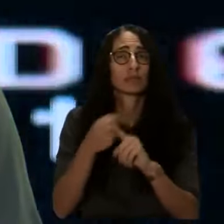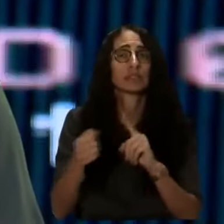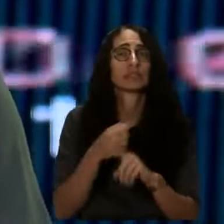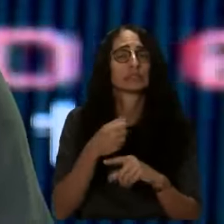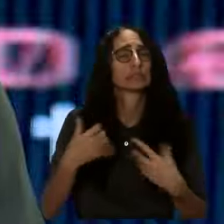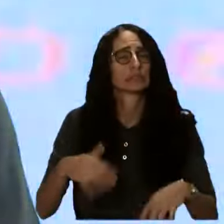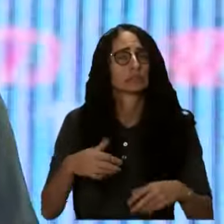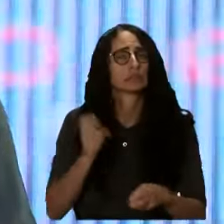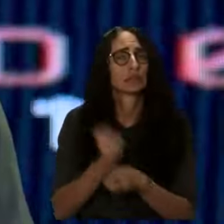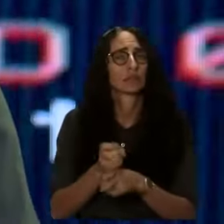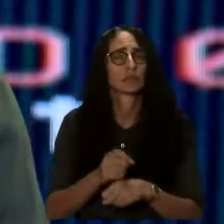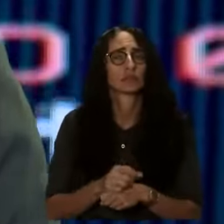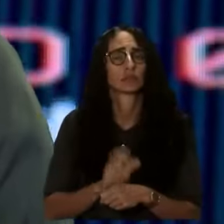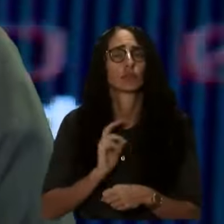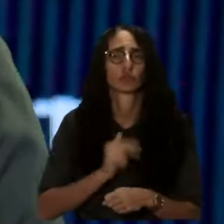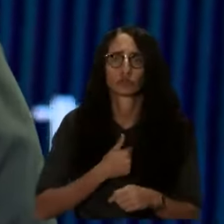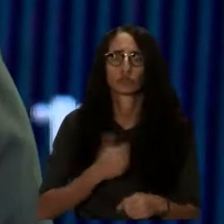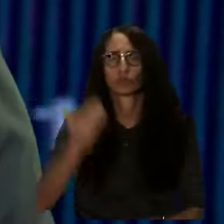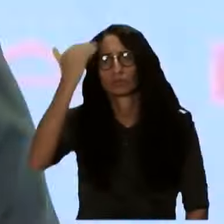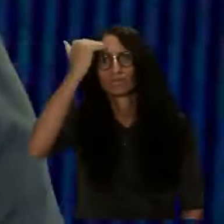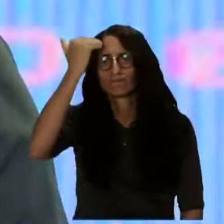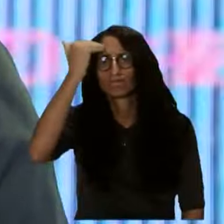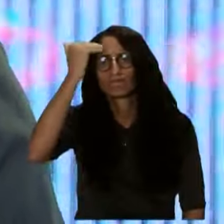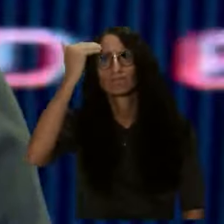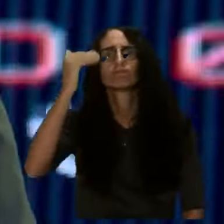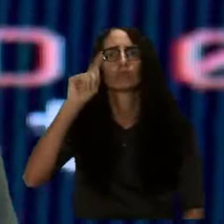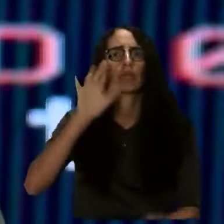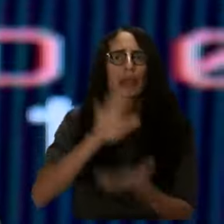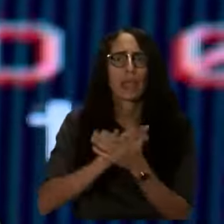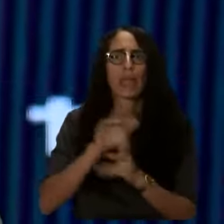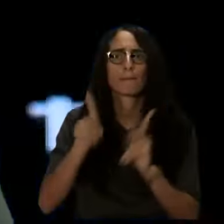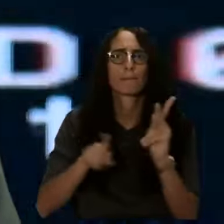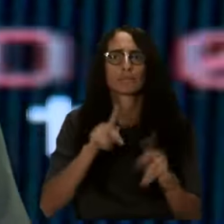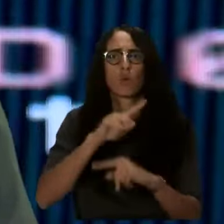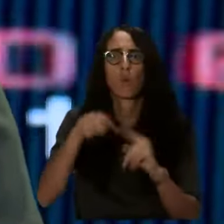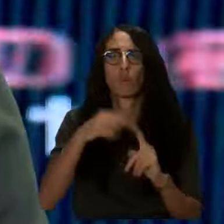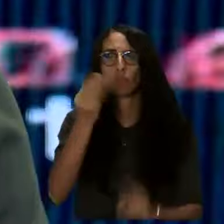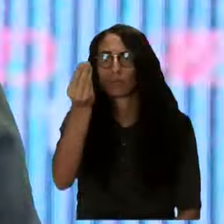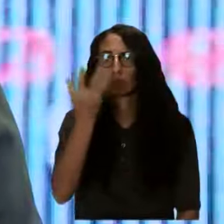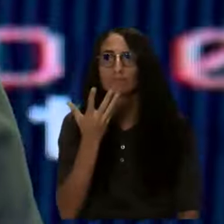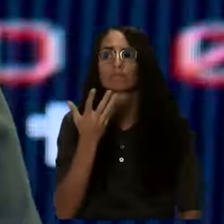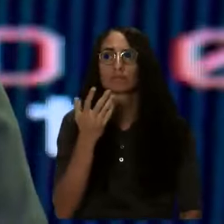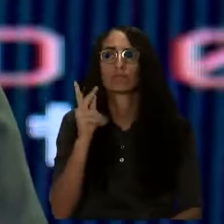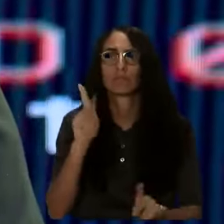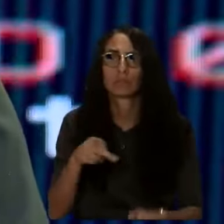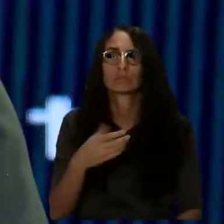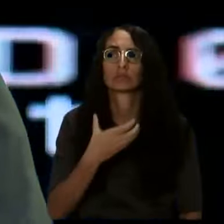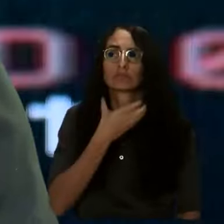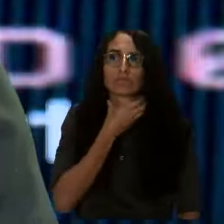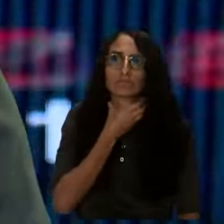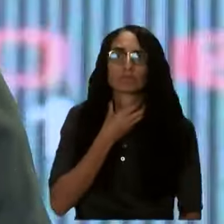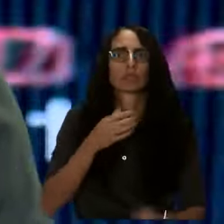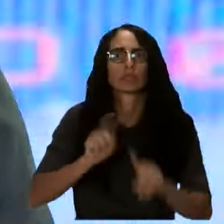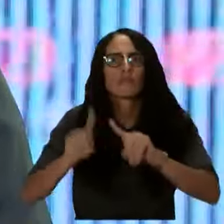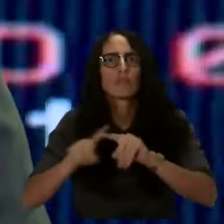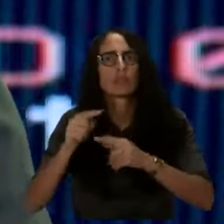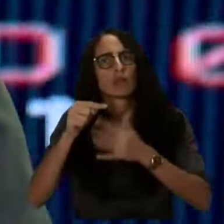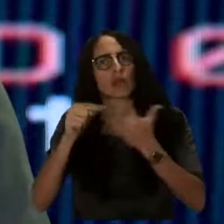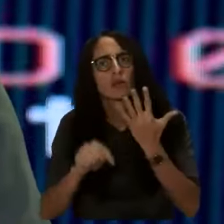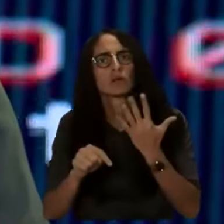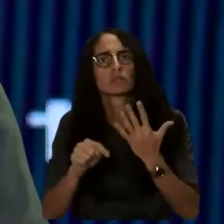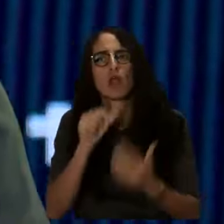visible así que tenemos que ser muy conscientes y creerle a las personas cuando nos dicen que han pasado por esto por qué Porque